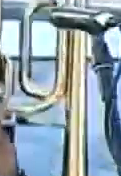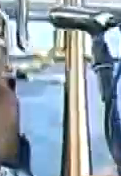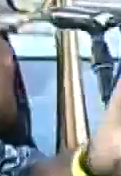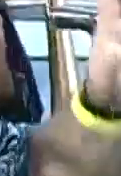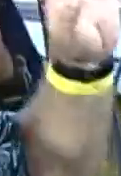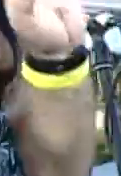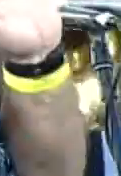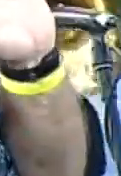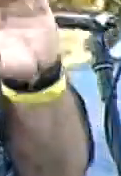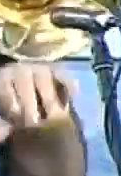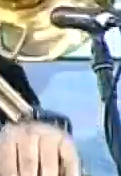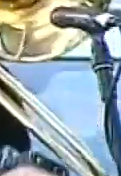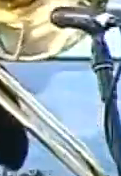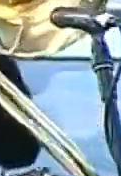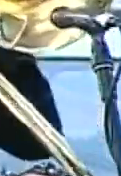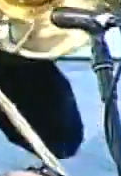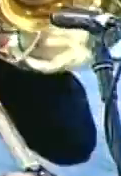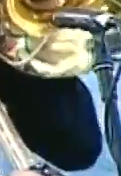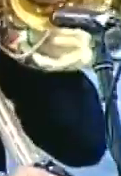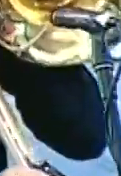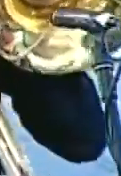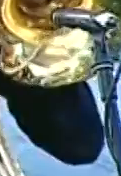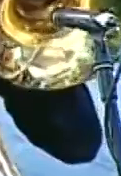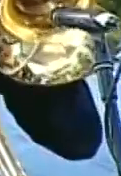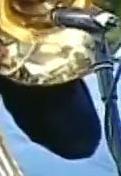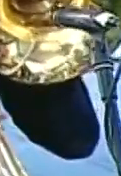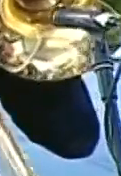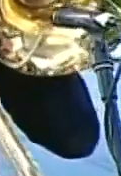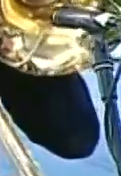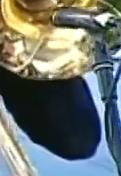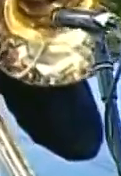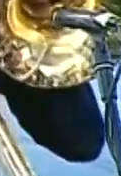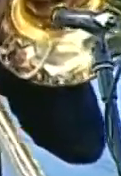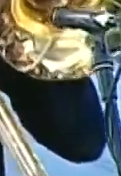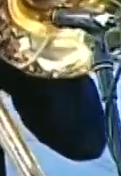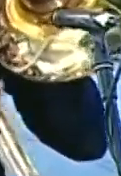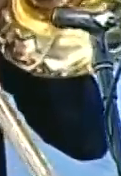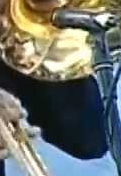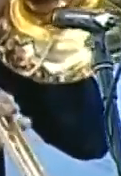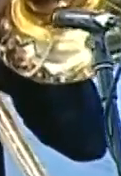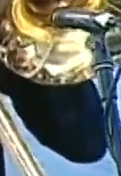quiero, no me hagas sufrir más. Tú erererera.